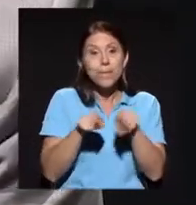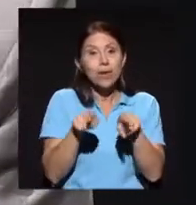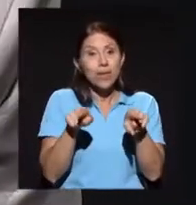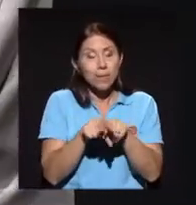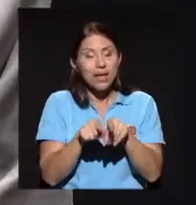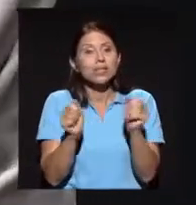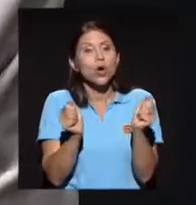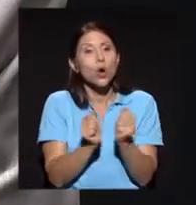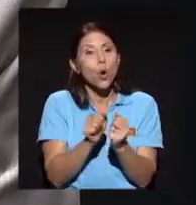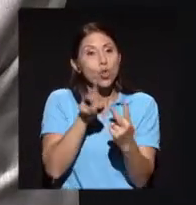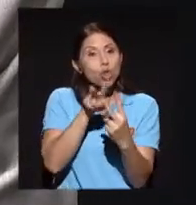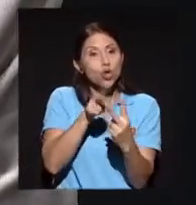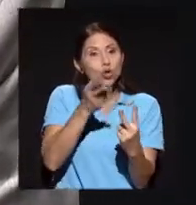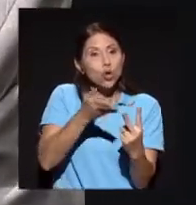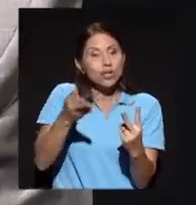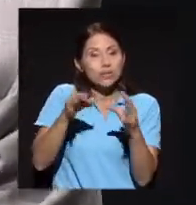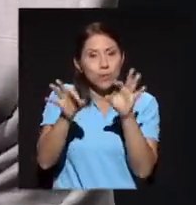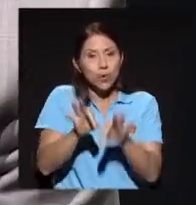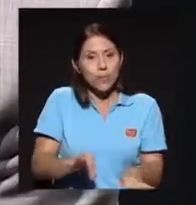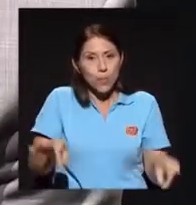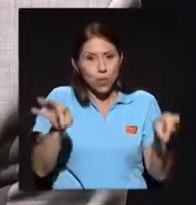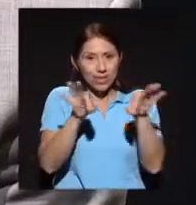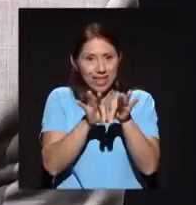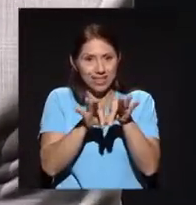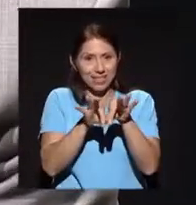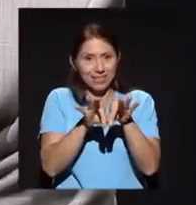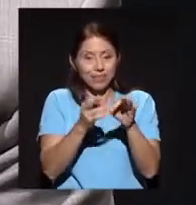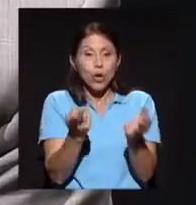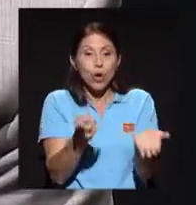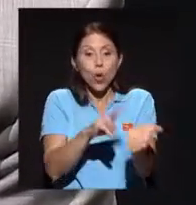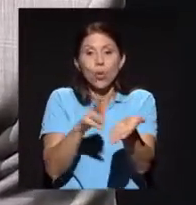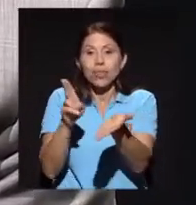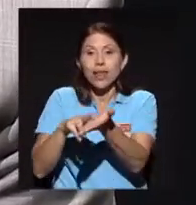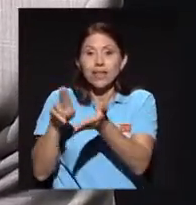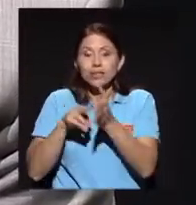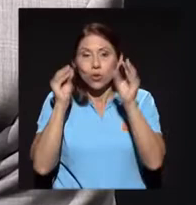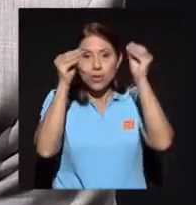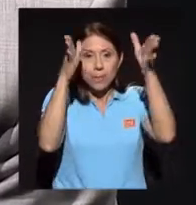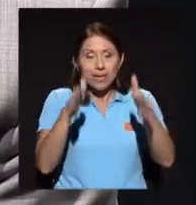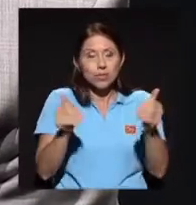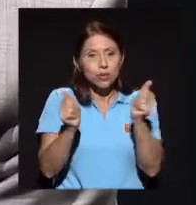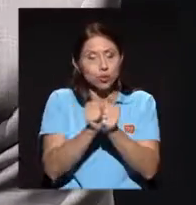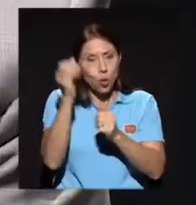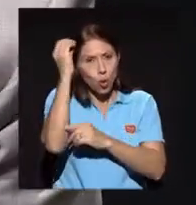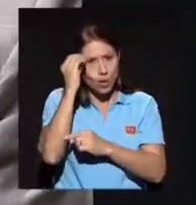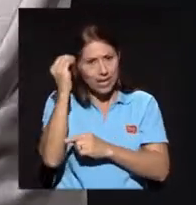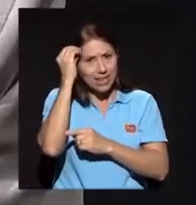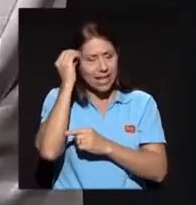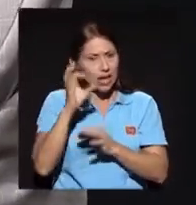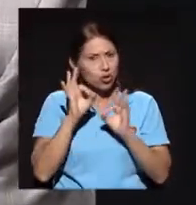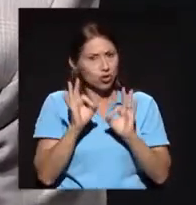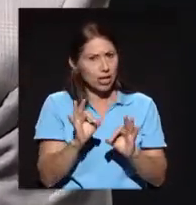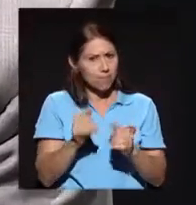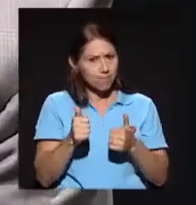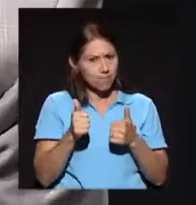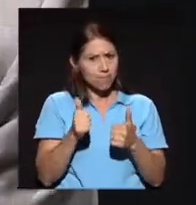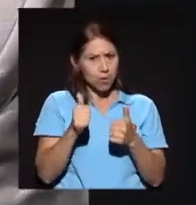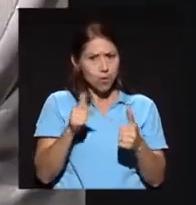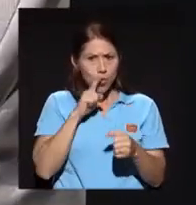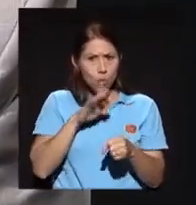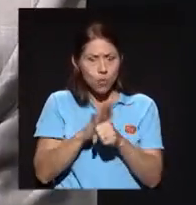con dos cosas muy importantes la contratación de maestros con criterios de idoneidad y un mecanismo de